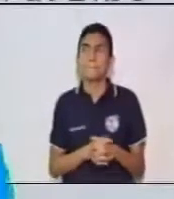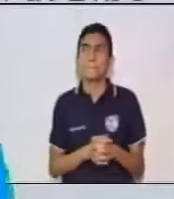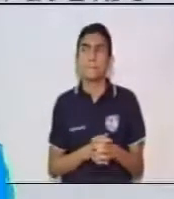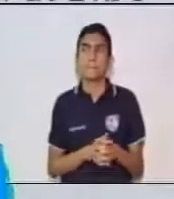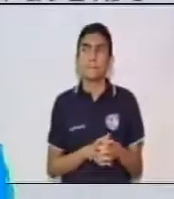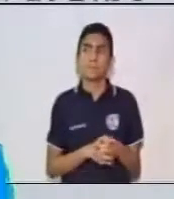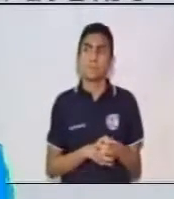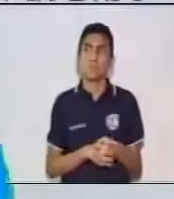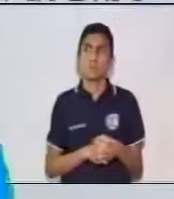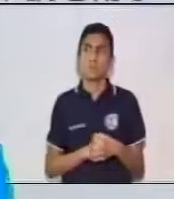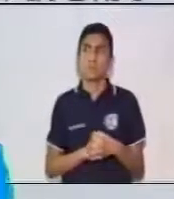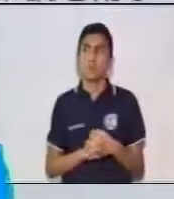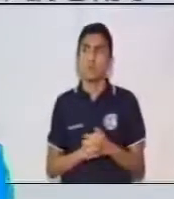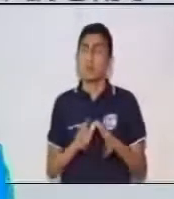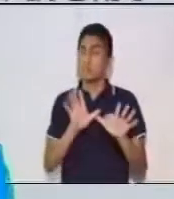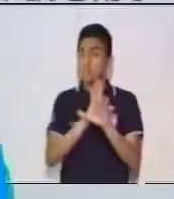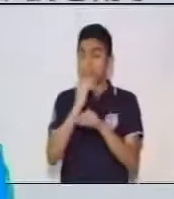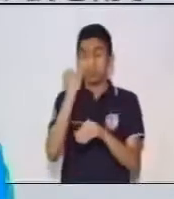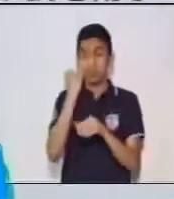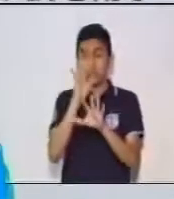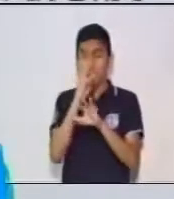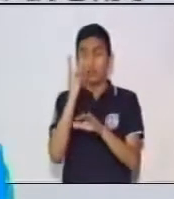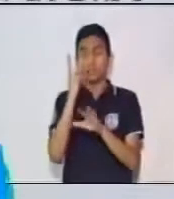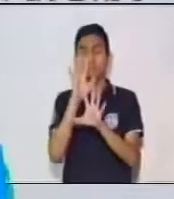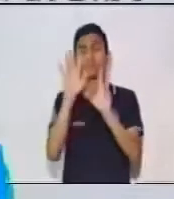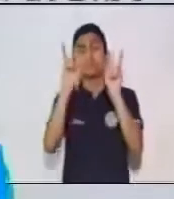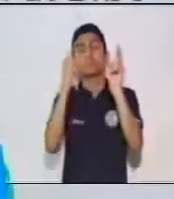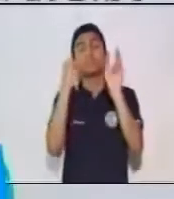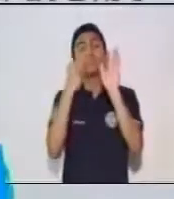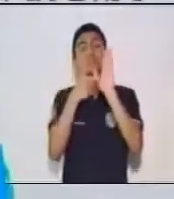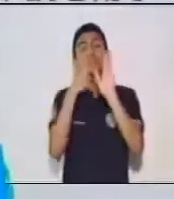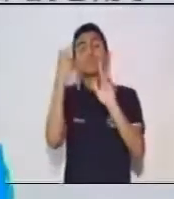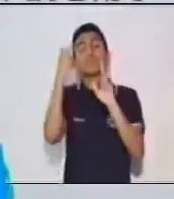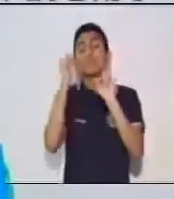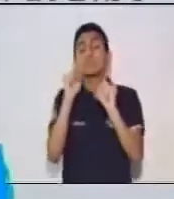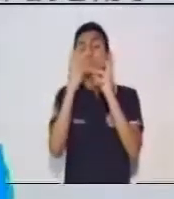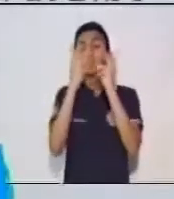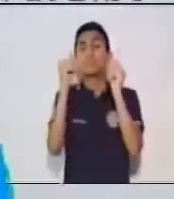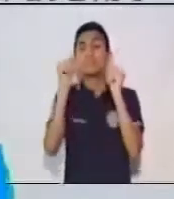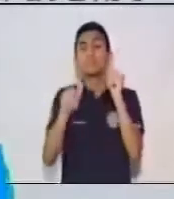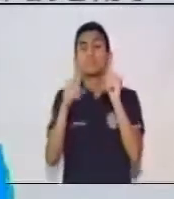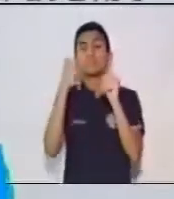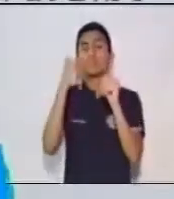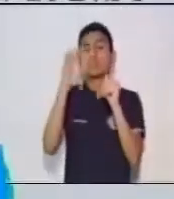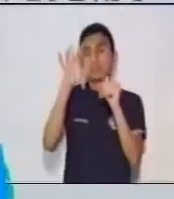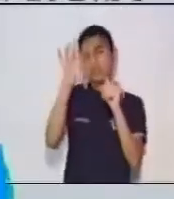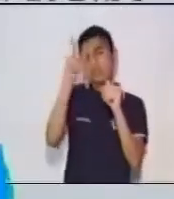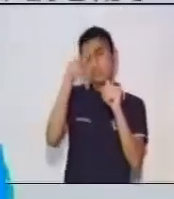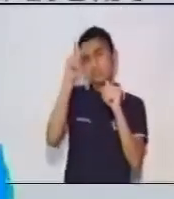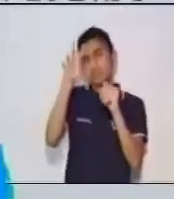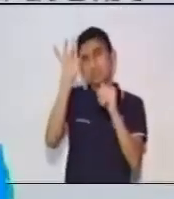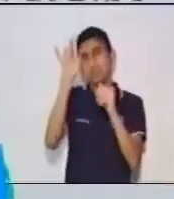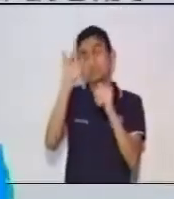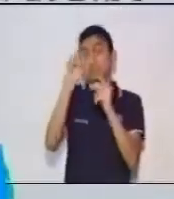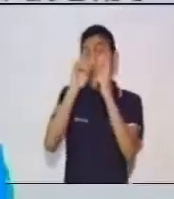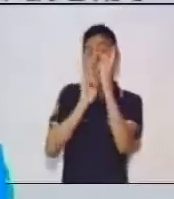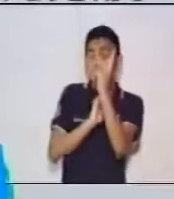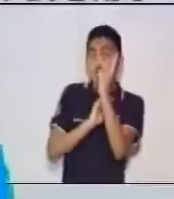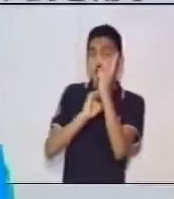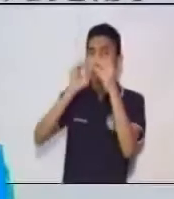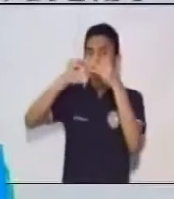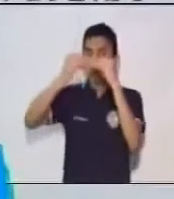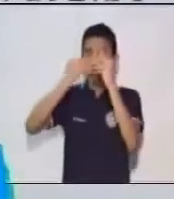Y ya vimos que para resolverlo tenemos que encontrar dos